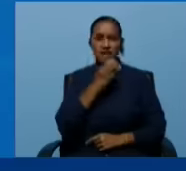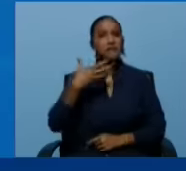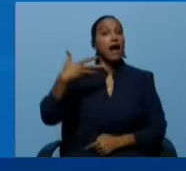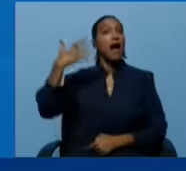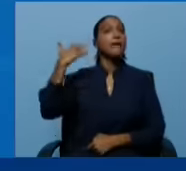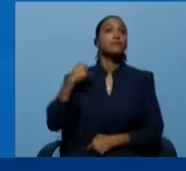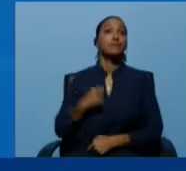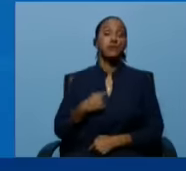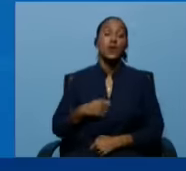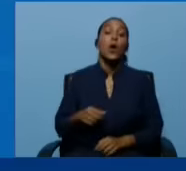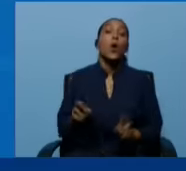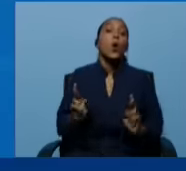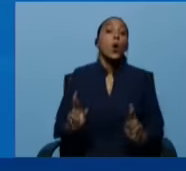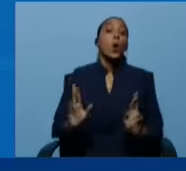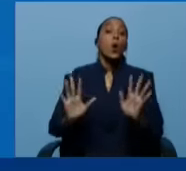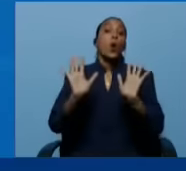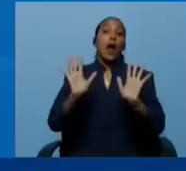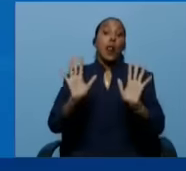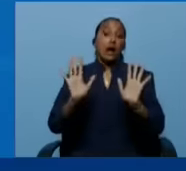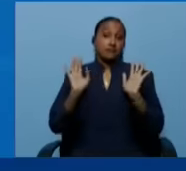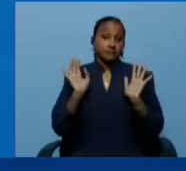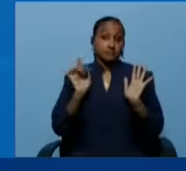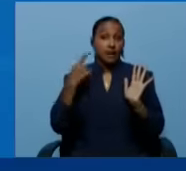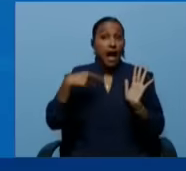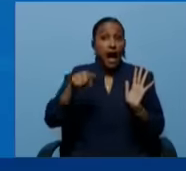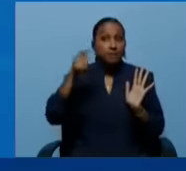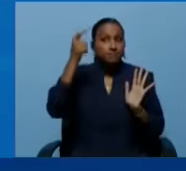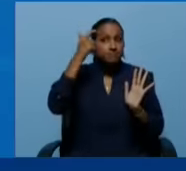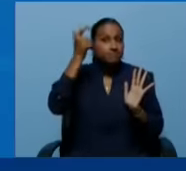Ojalá tuviera aunque sea un cabello